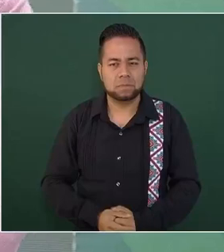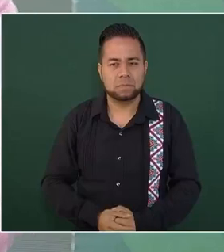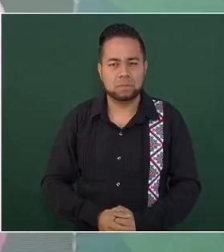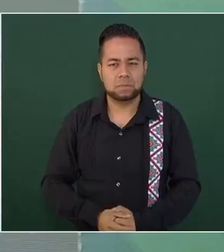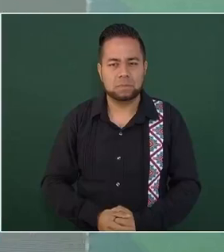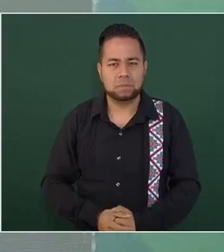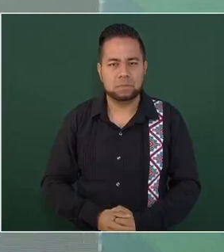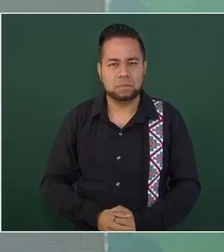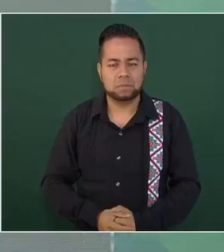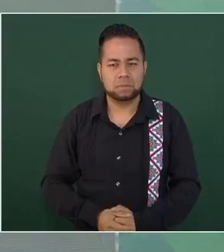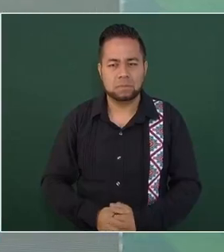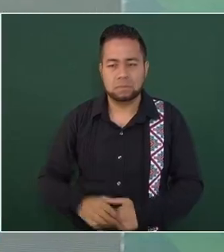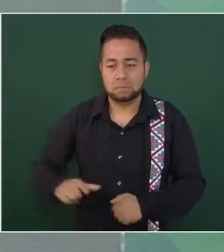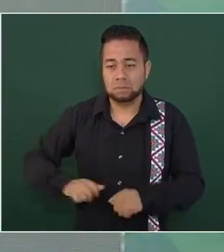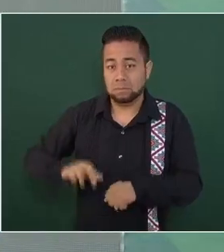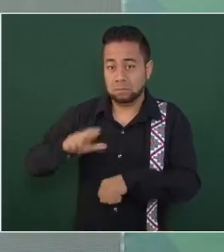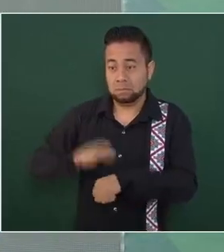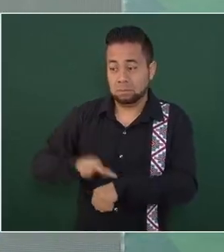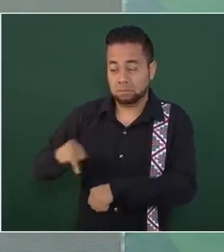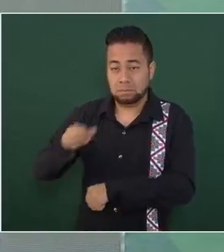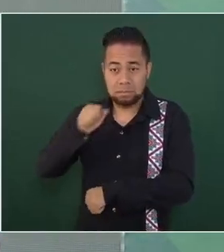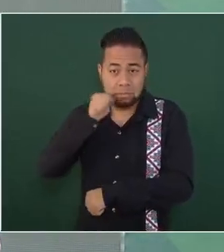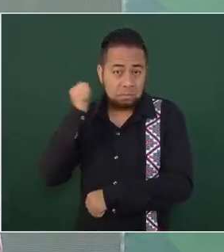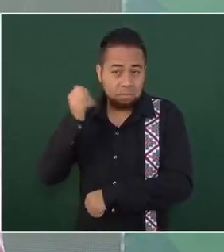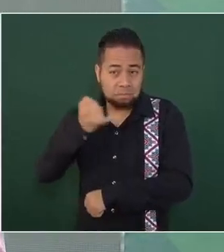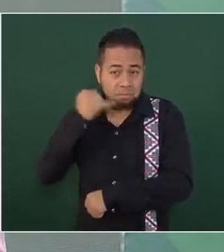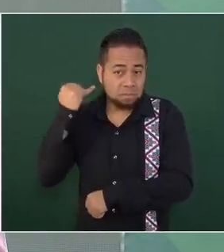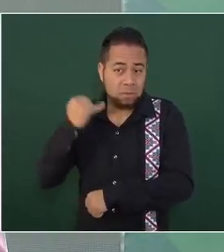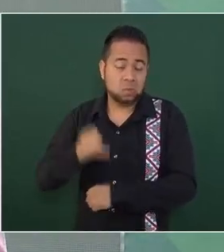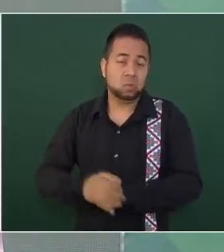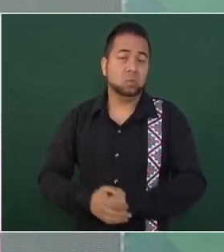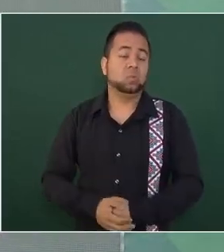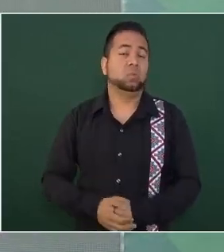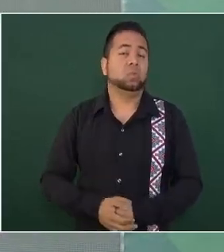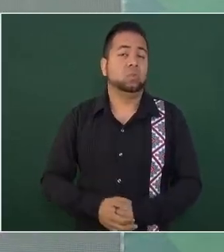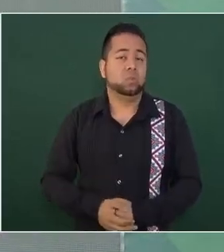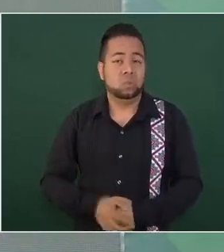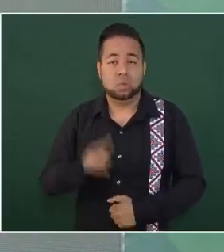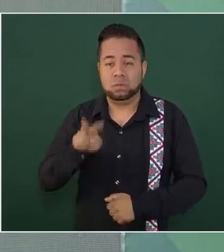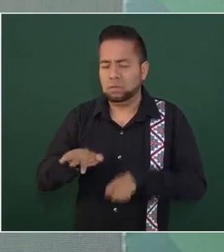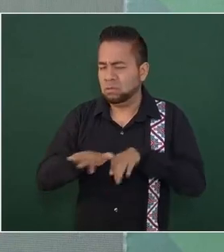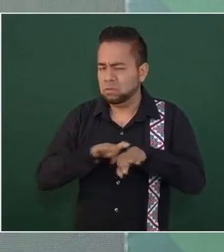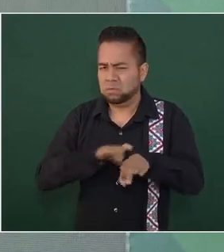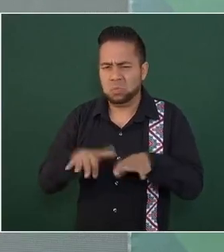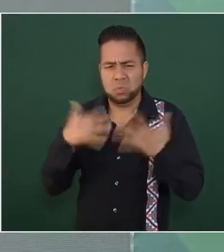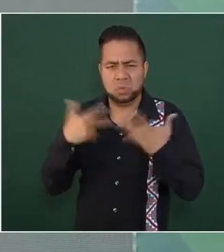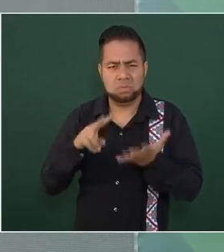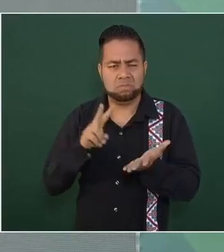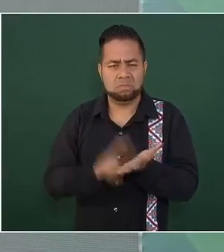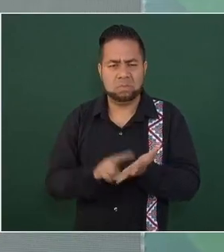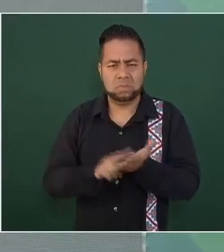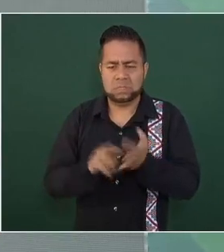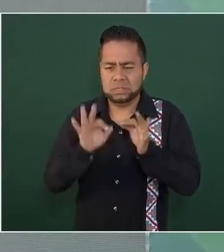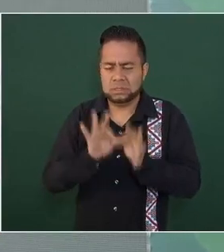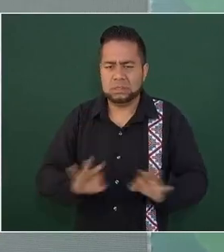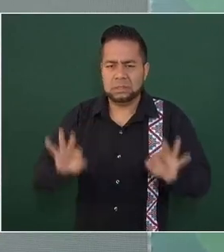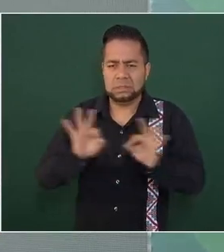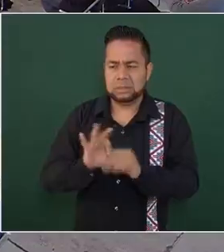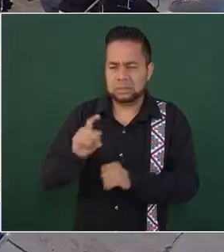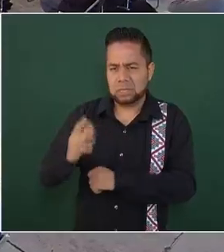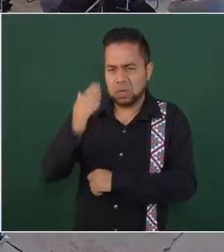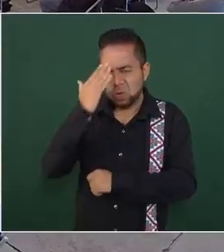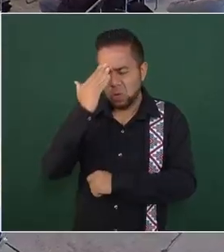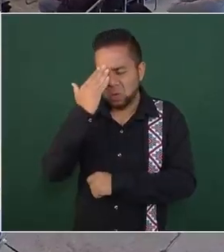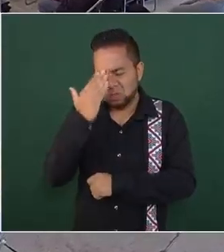el gobernador Salomón Jara está haciendo un trabajo muy importante él conoce bien este